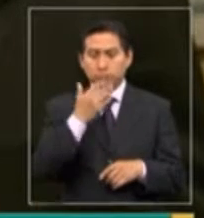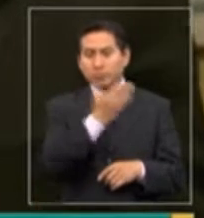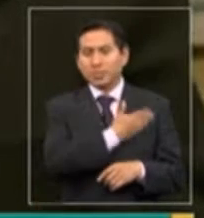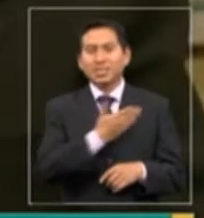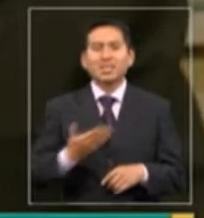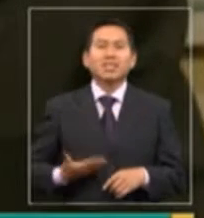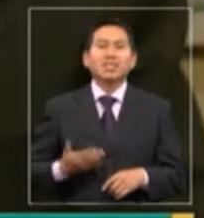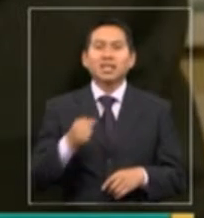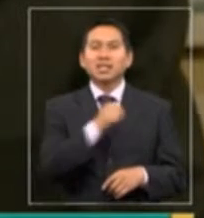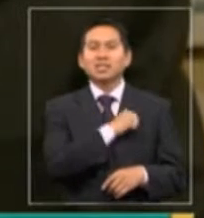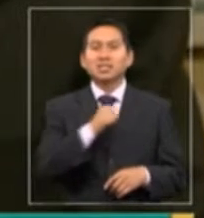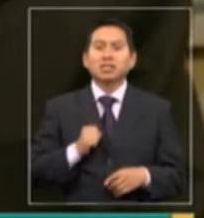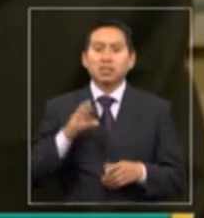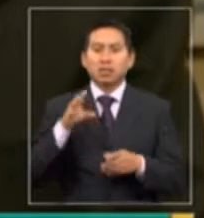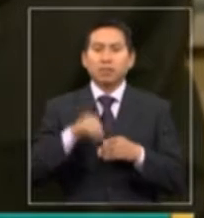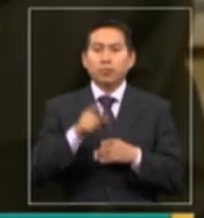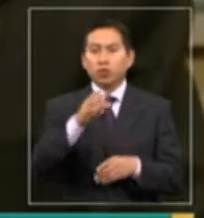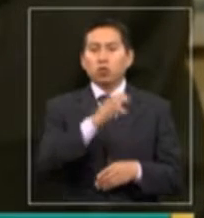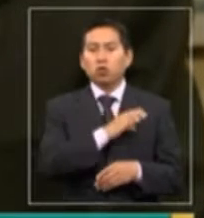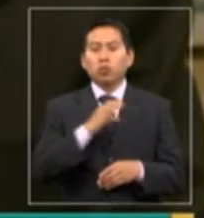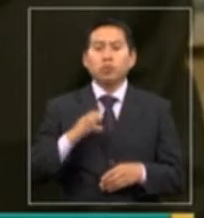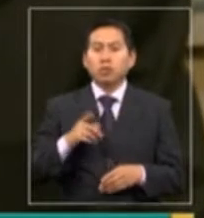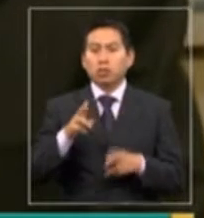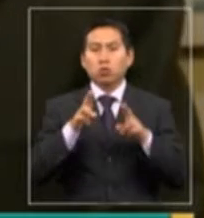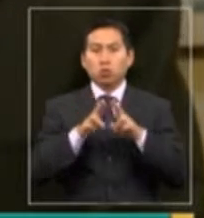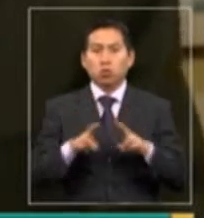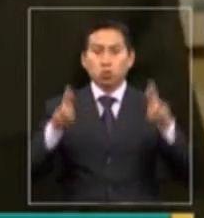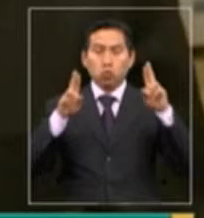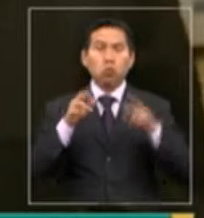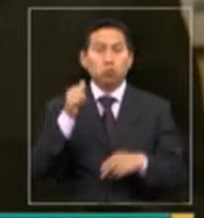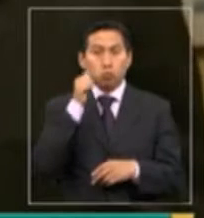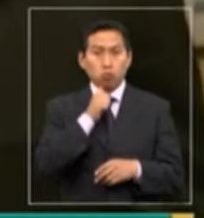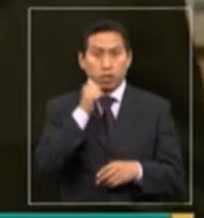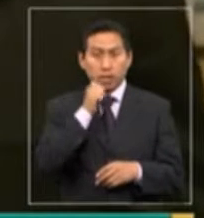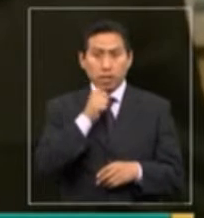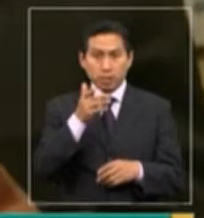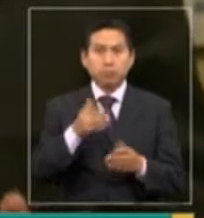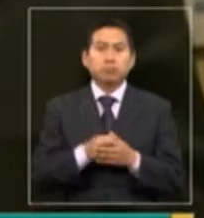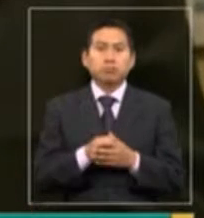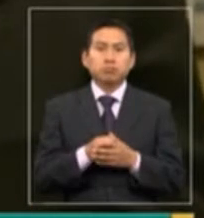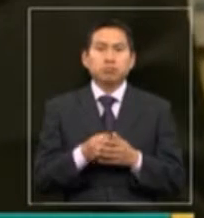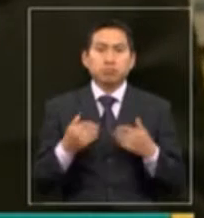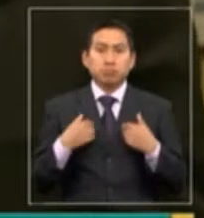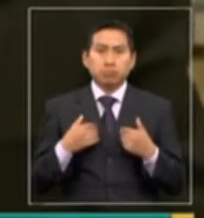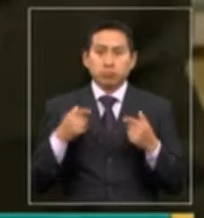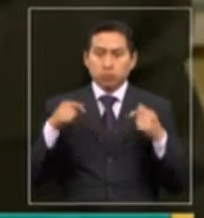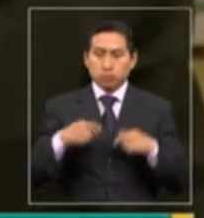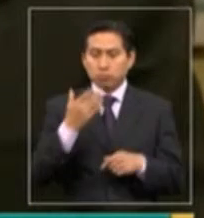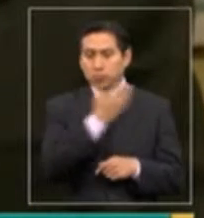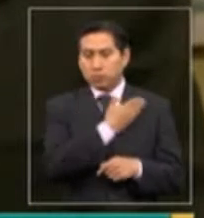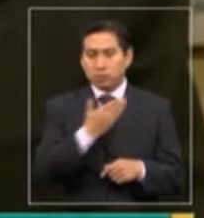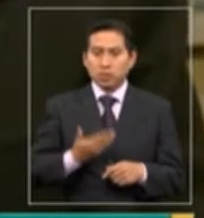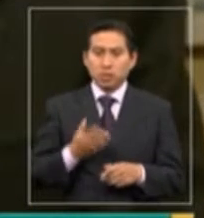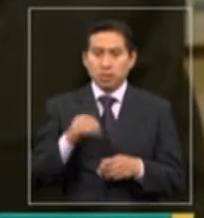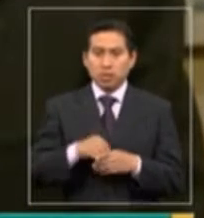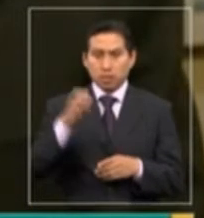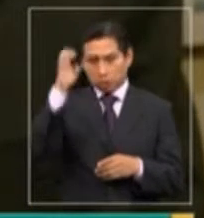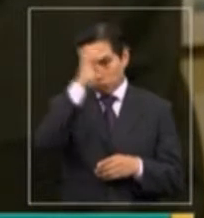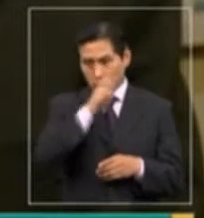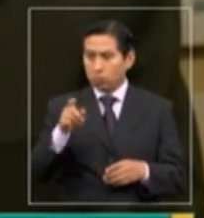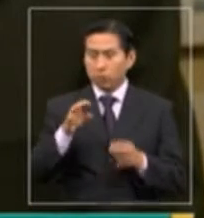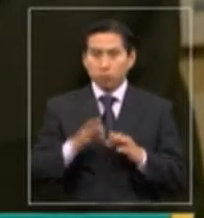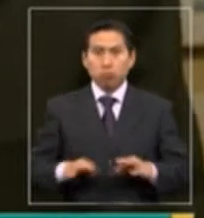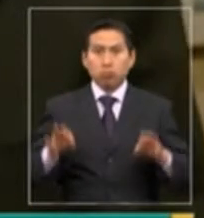estuvo en el Comité de Naciones Unidas en ONU Mujeres. Tenemos el presidente acá en Europa haciendo